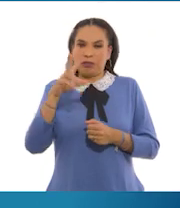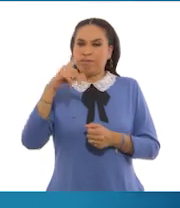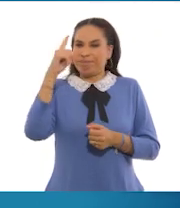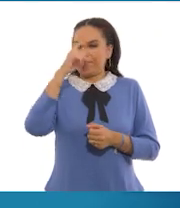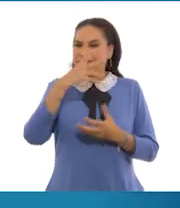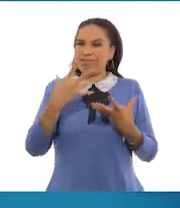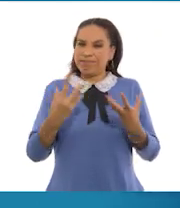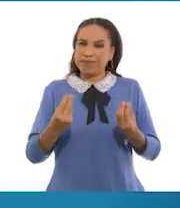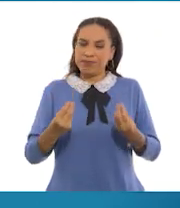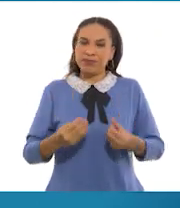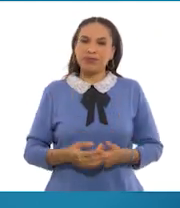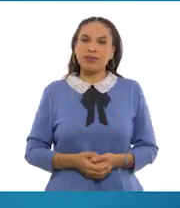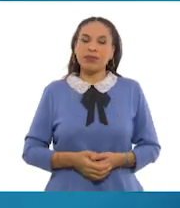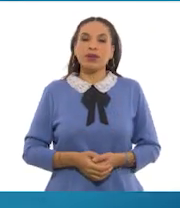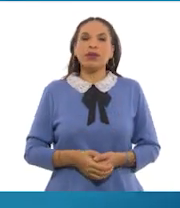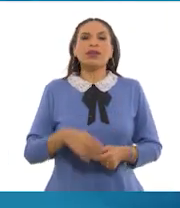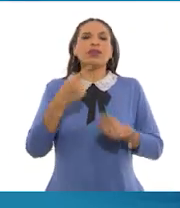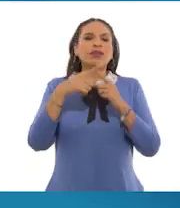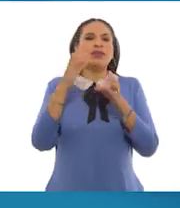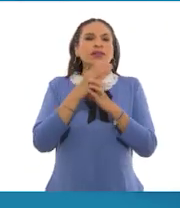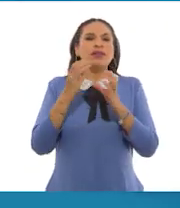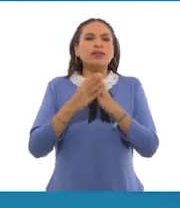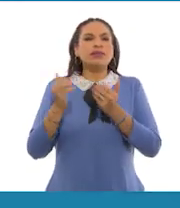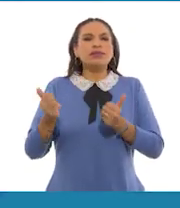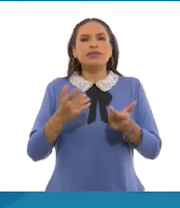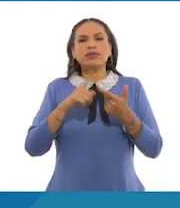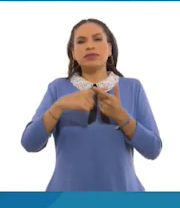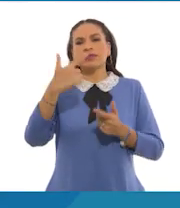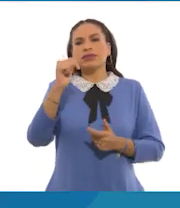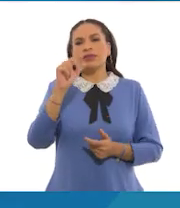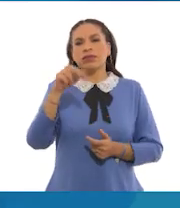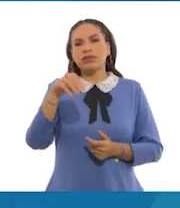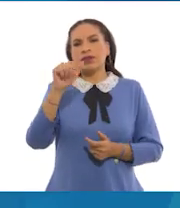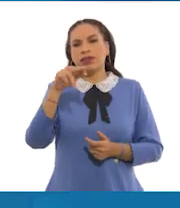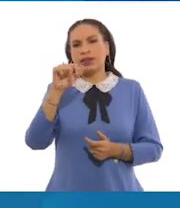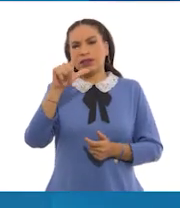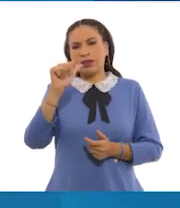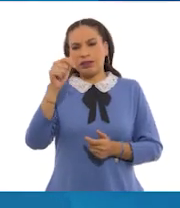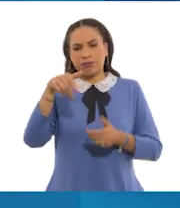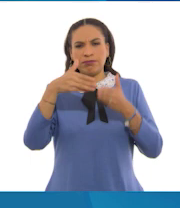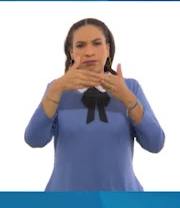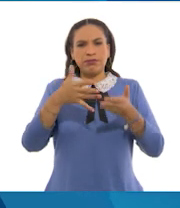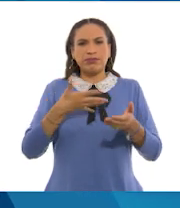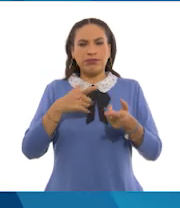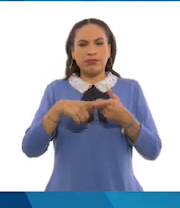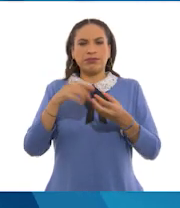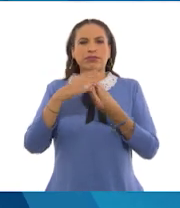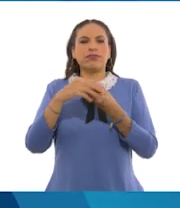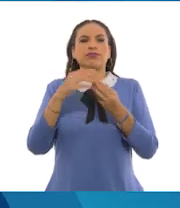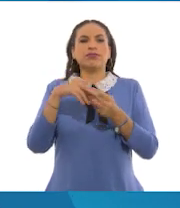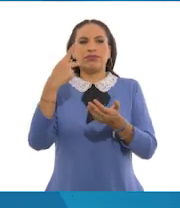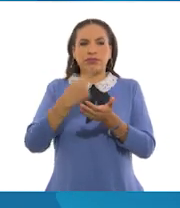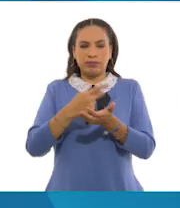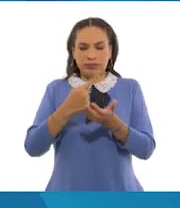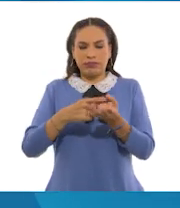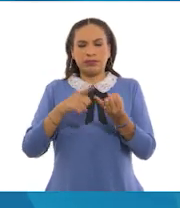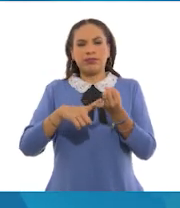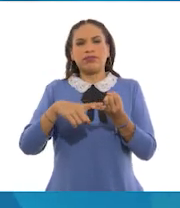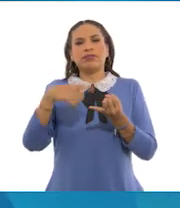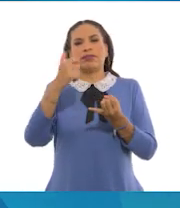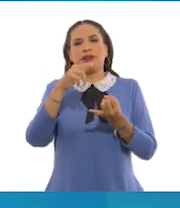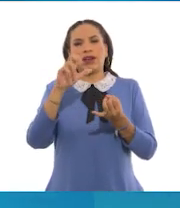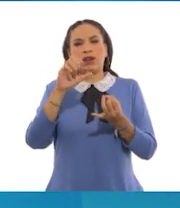difícil. Entre las cosas que llevaba el Galeón de Manila para allá, había plata, grana